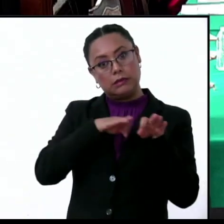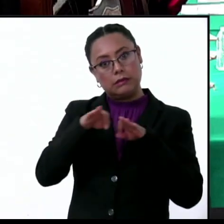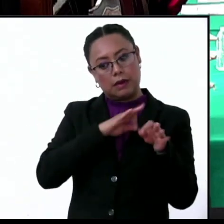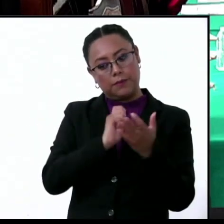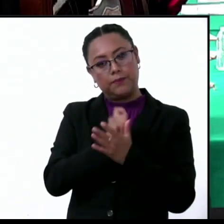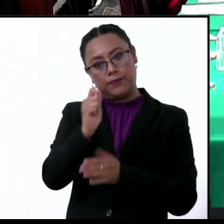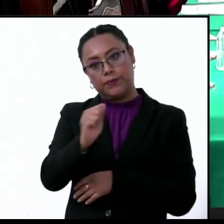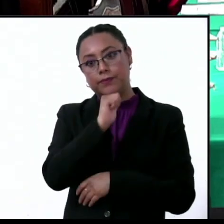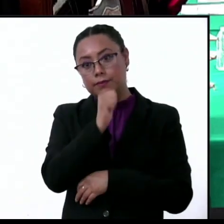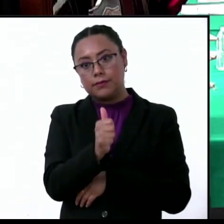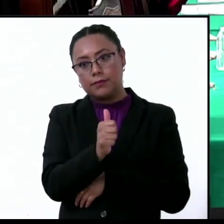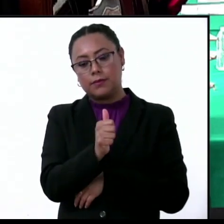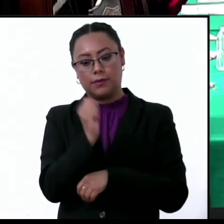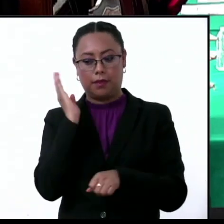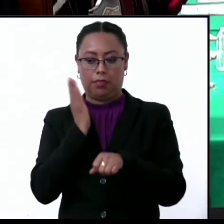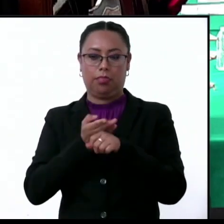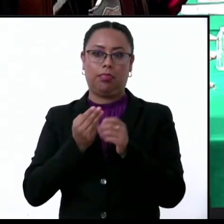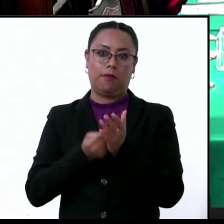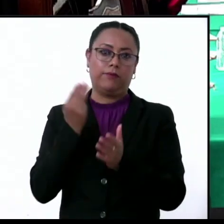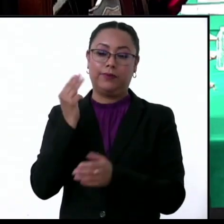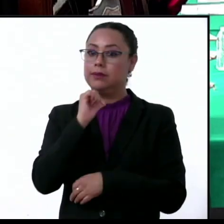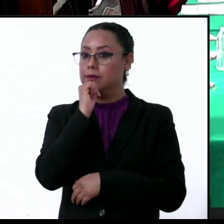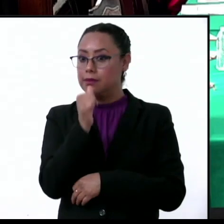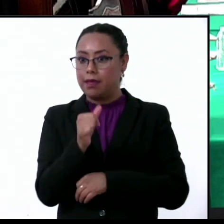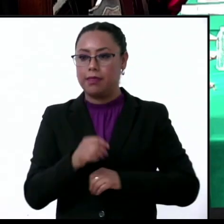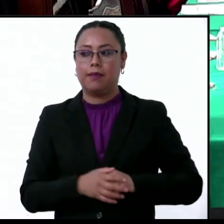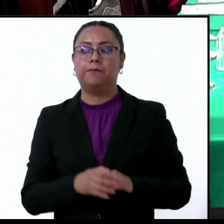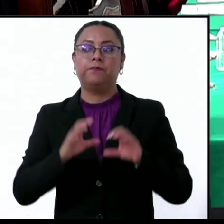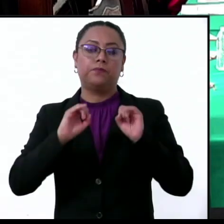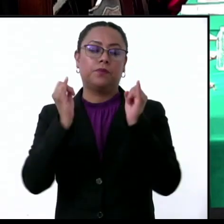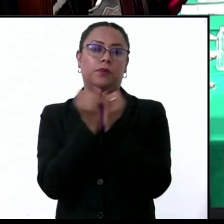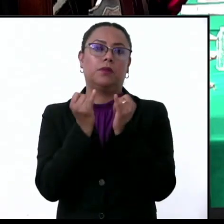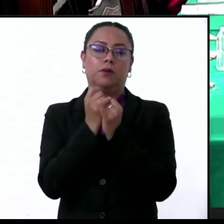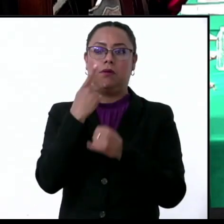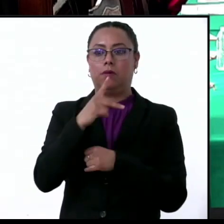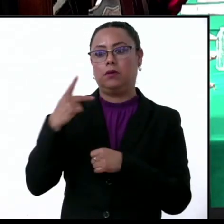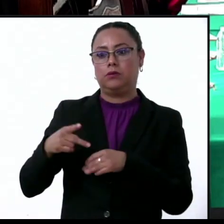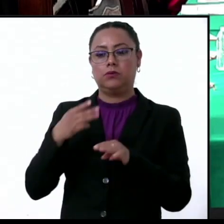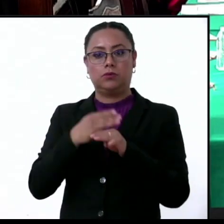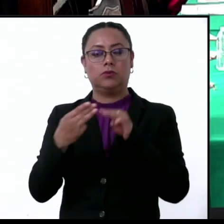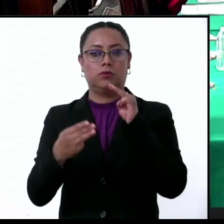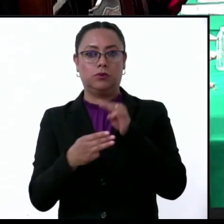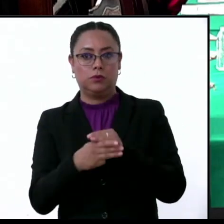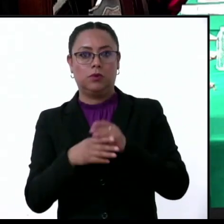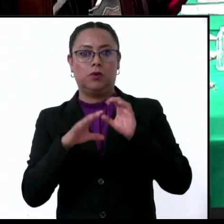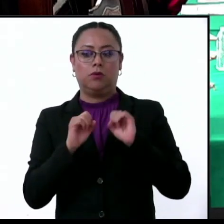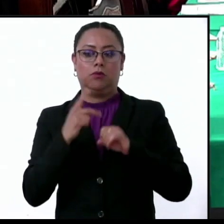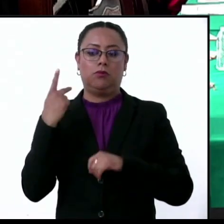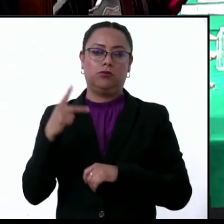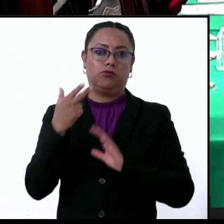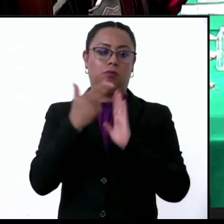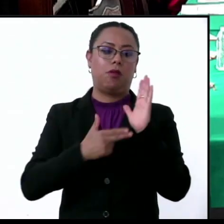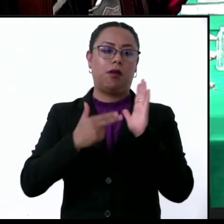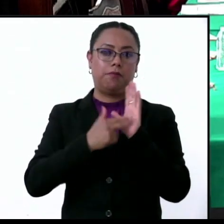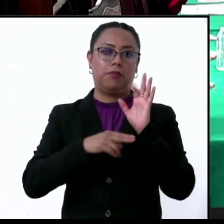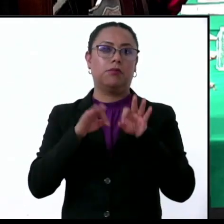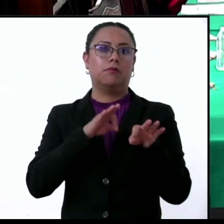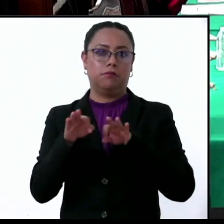no sean sancionadas, no sean retenidas o su material o sus utensilios o herramientas de